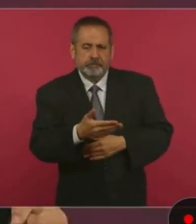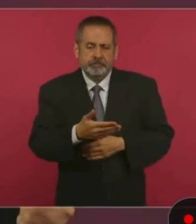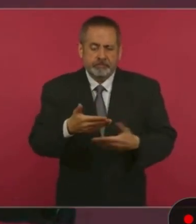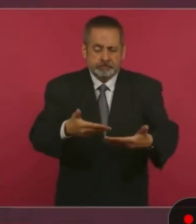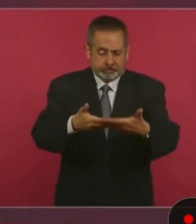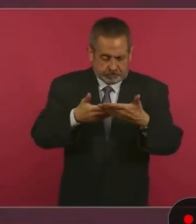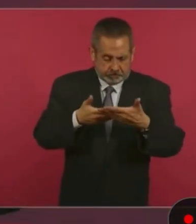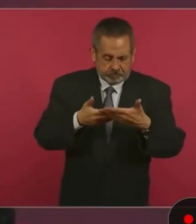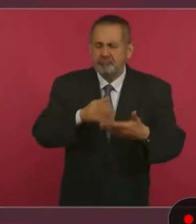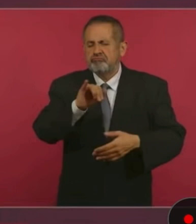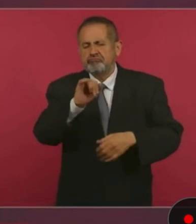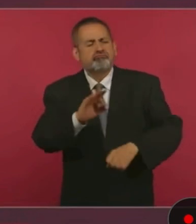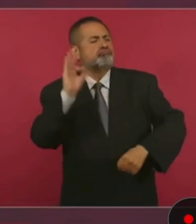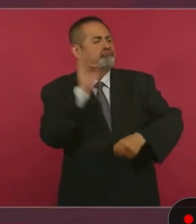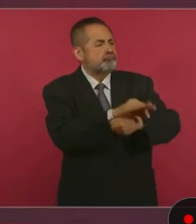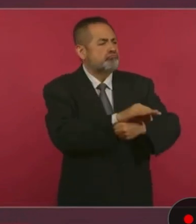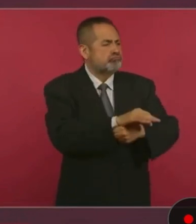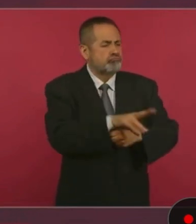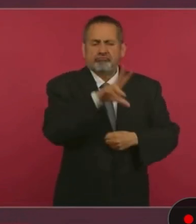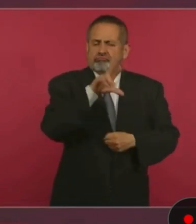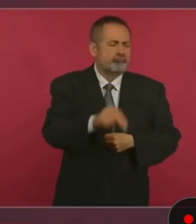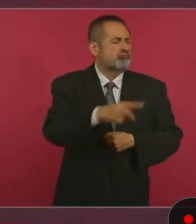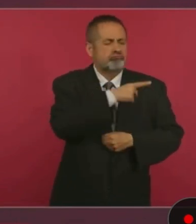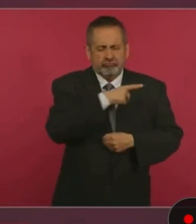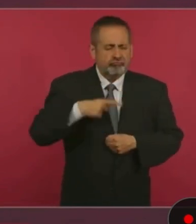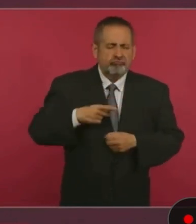Y él ampara, protege.